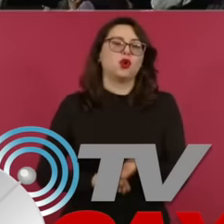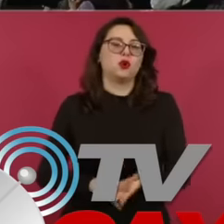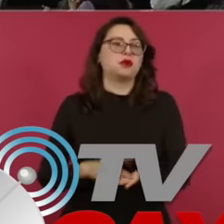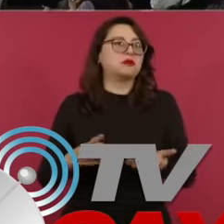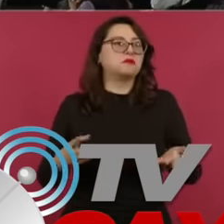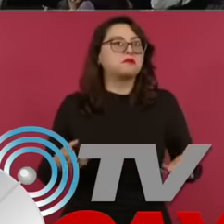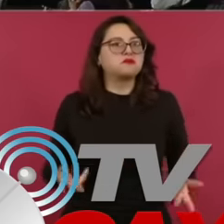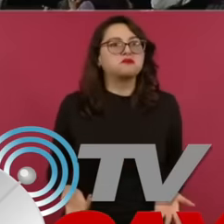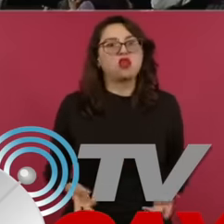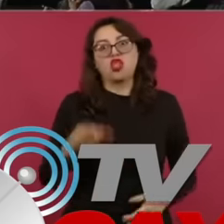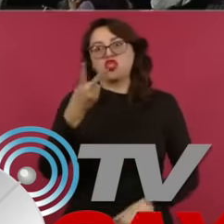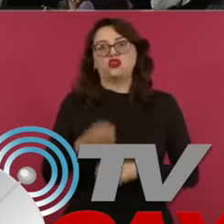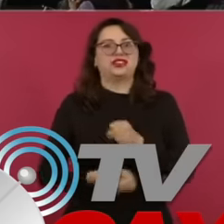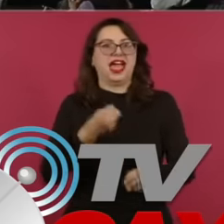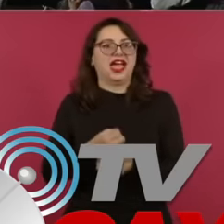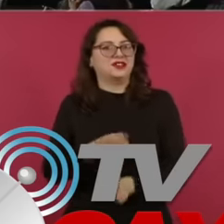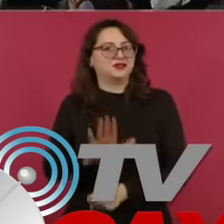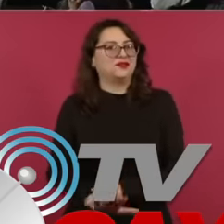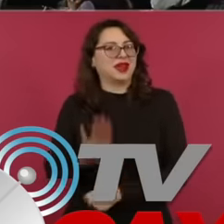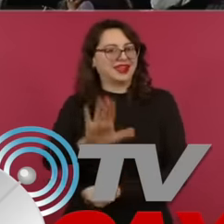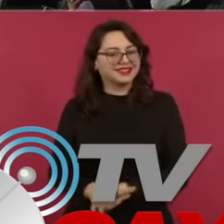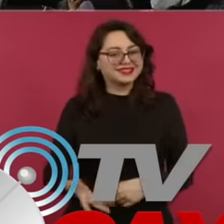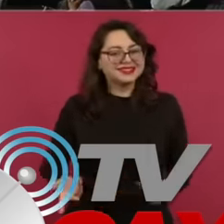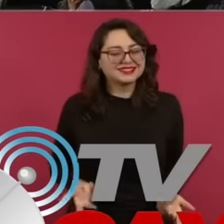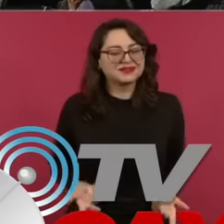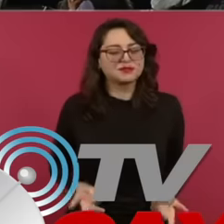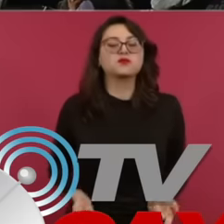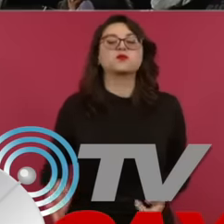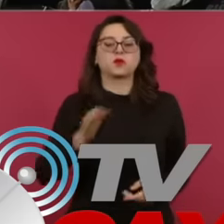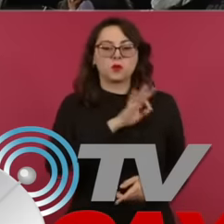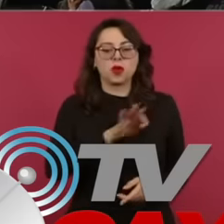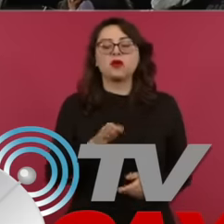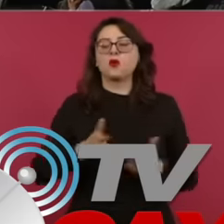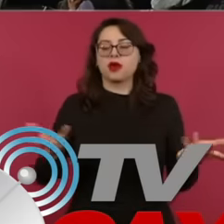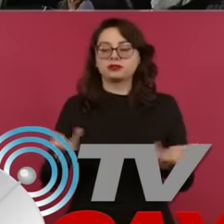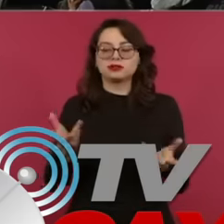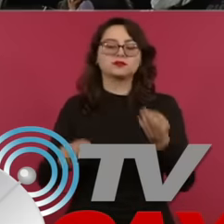pueden salir muchísimas otras cosas. Y